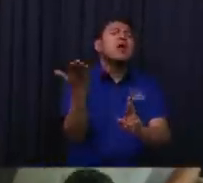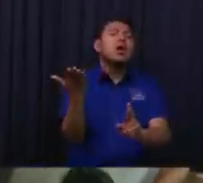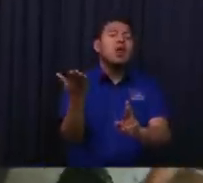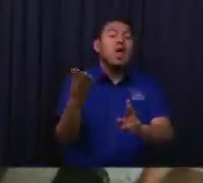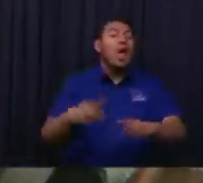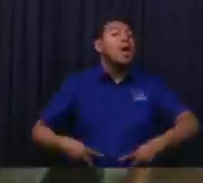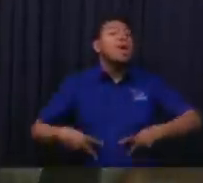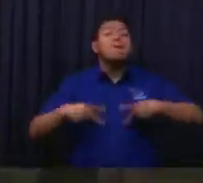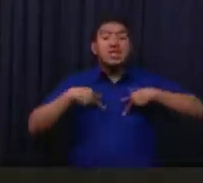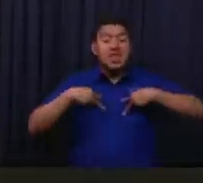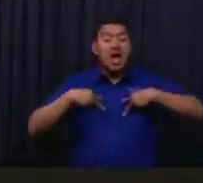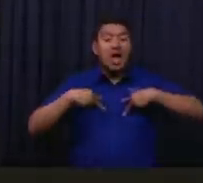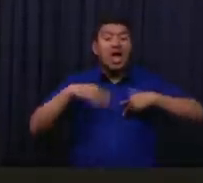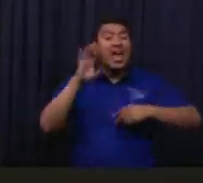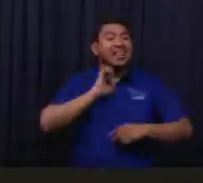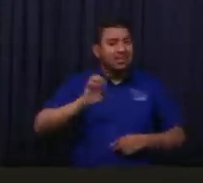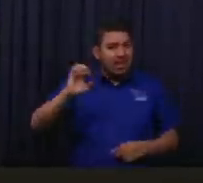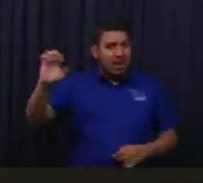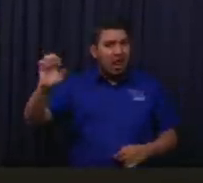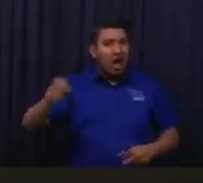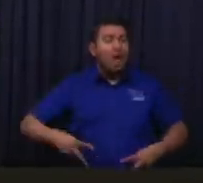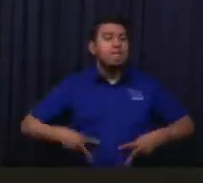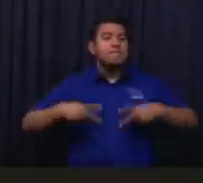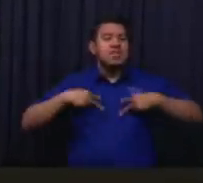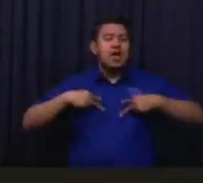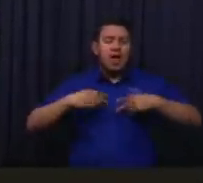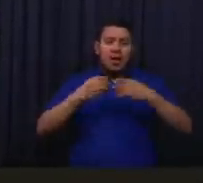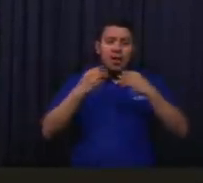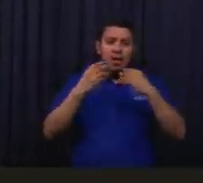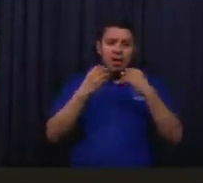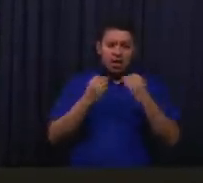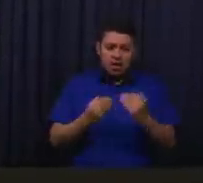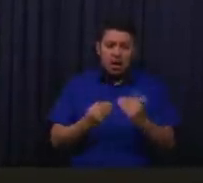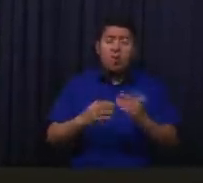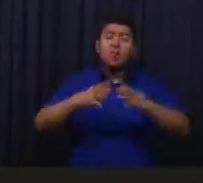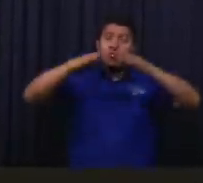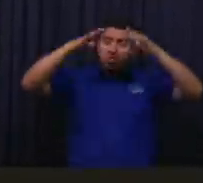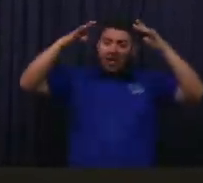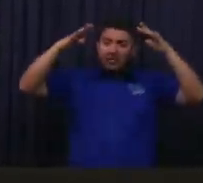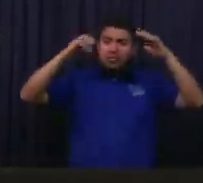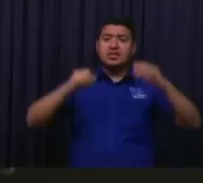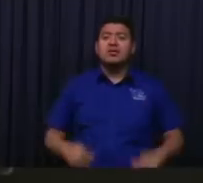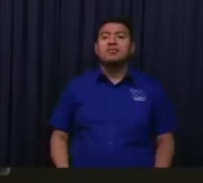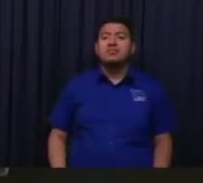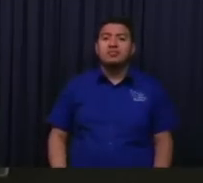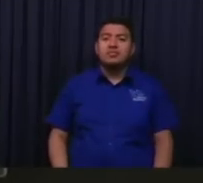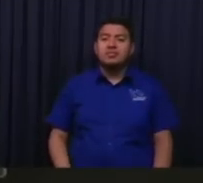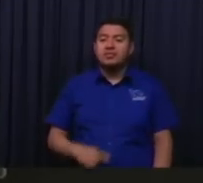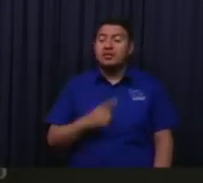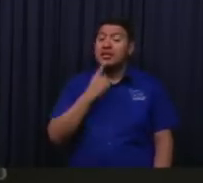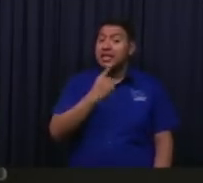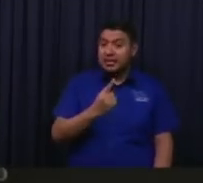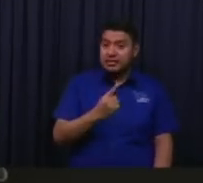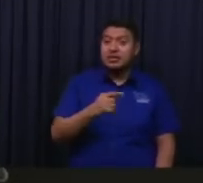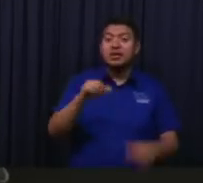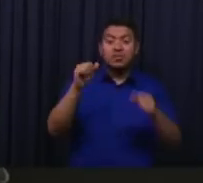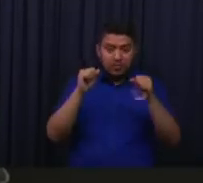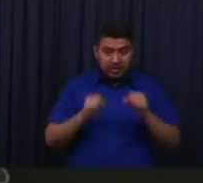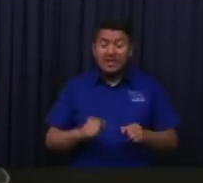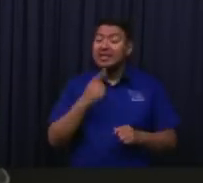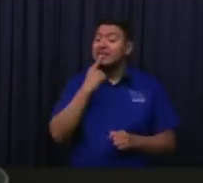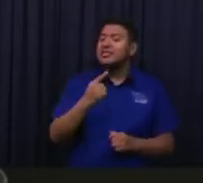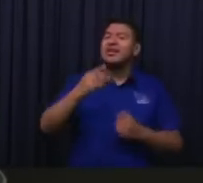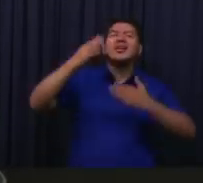eterna, vida en abundancia, un reinicio para que puedas decir: ¡ah! Gracias por la